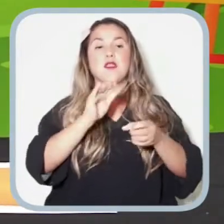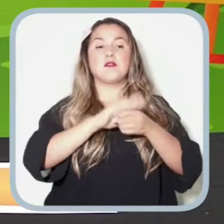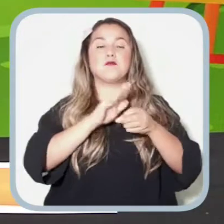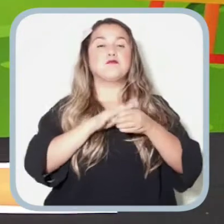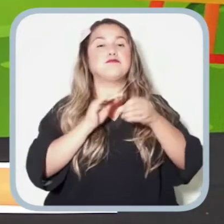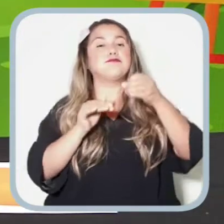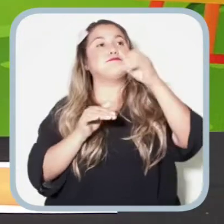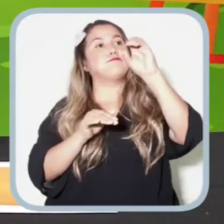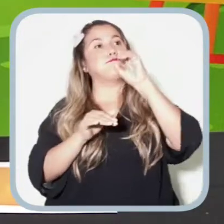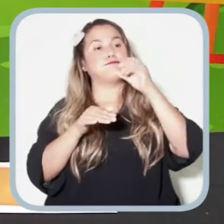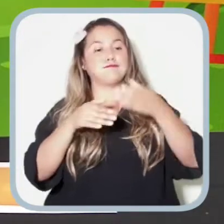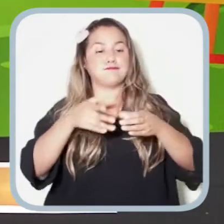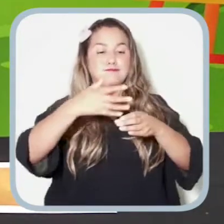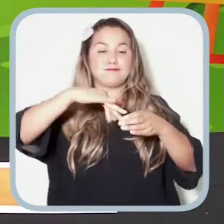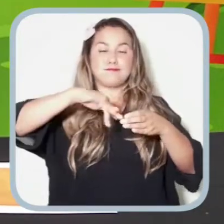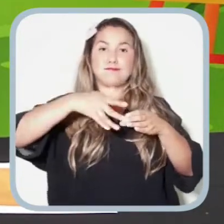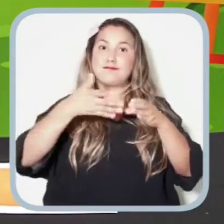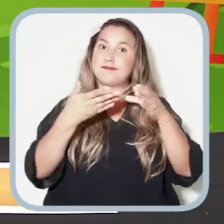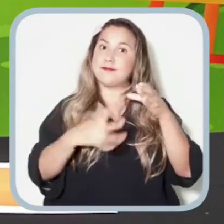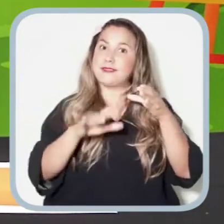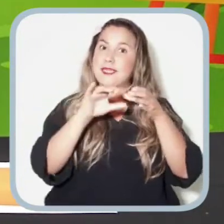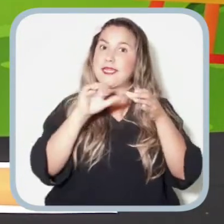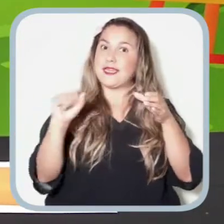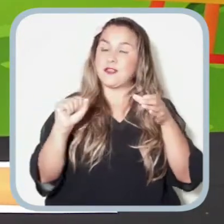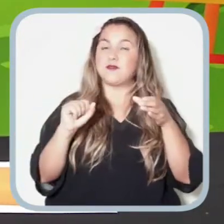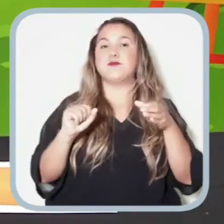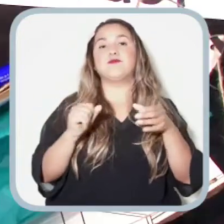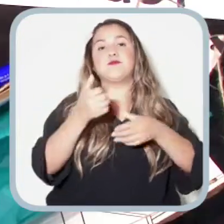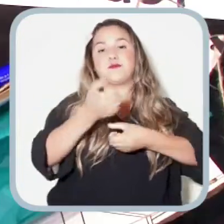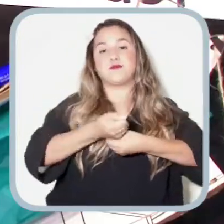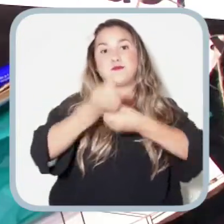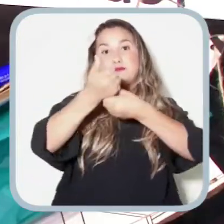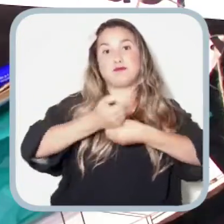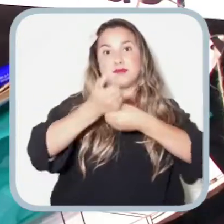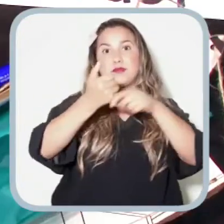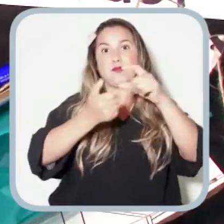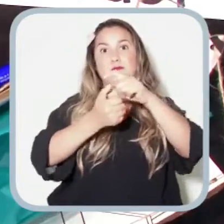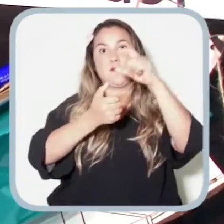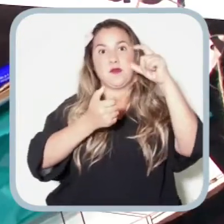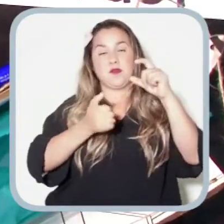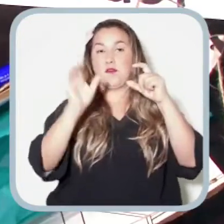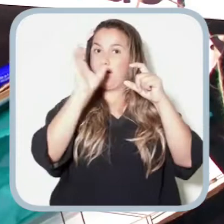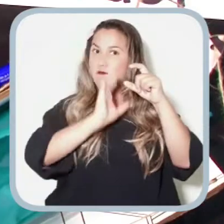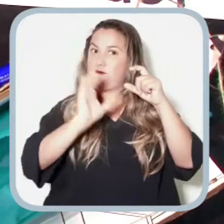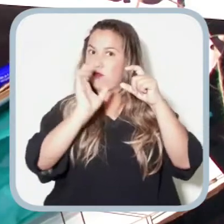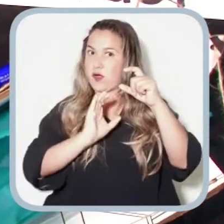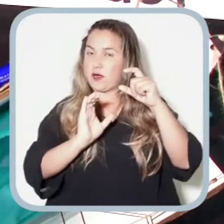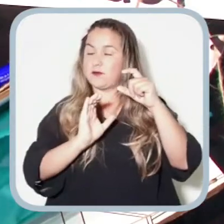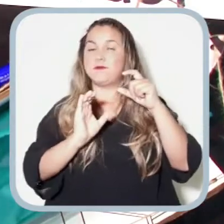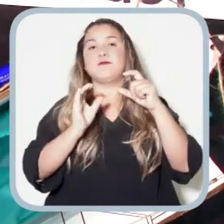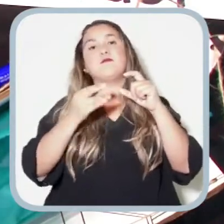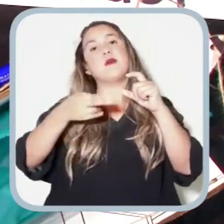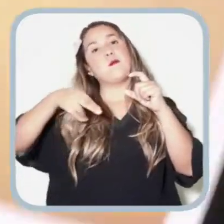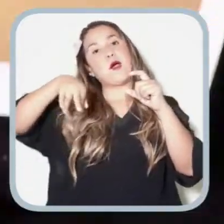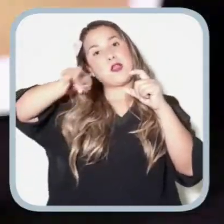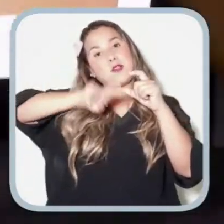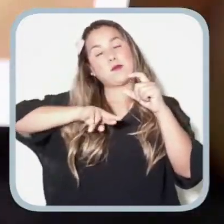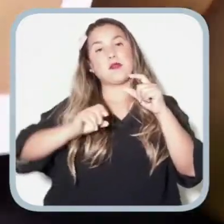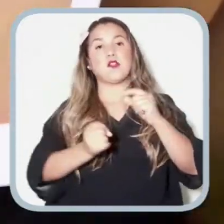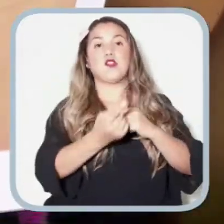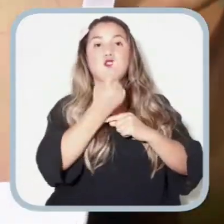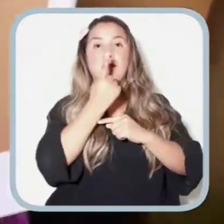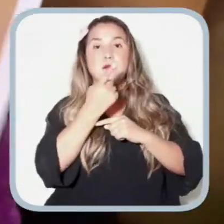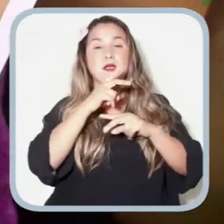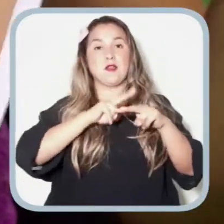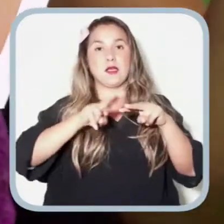chavito y ya tienen su material y bueno corchos hay que buscar entonces que decíamos vamos a retomar lo